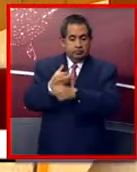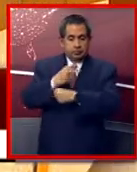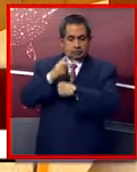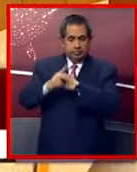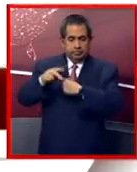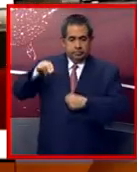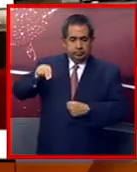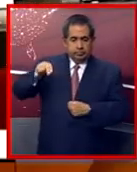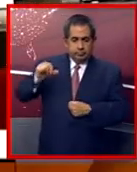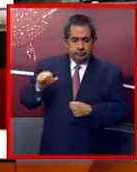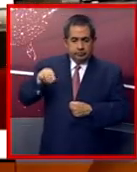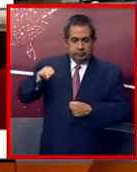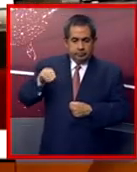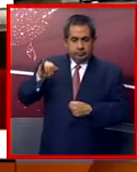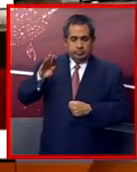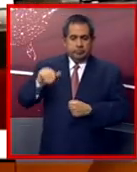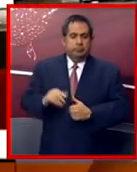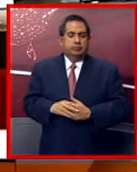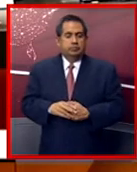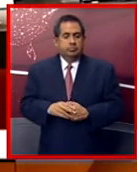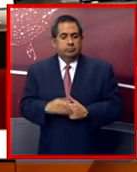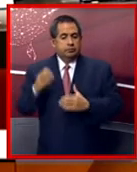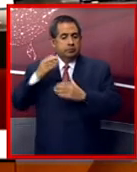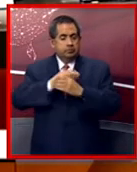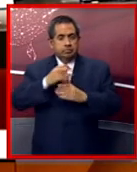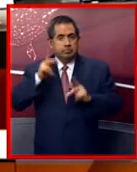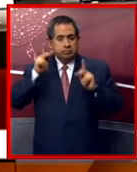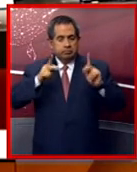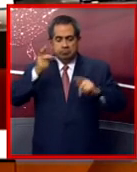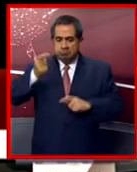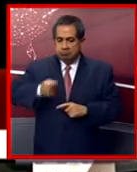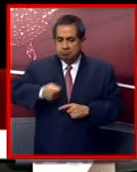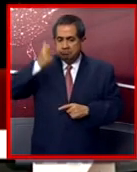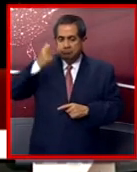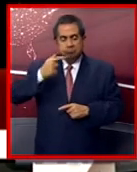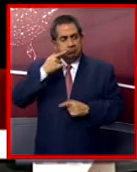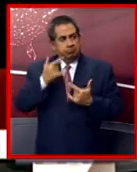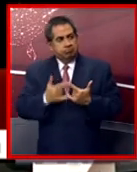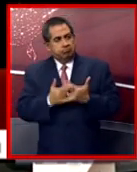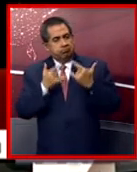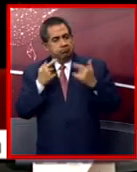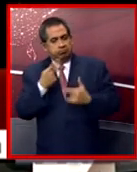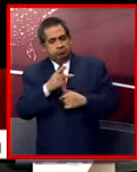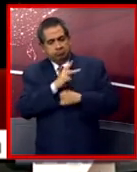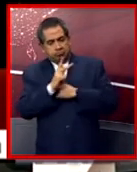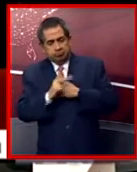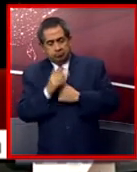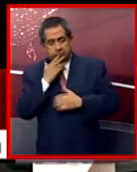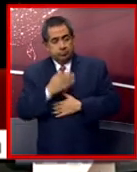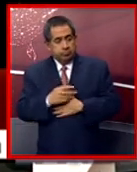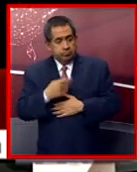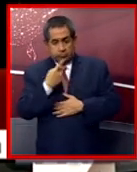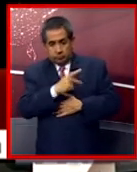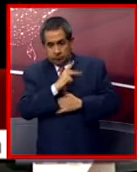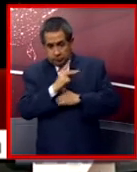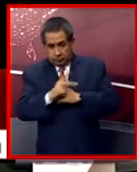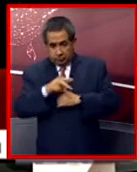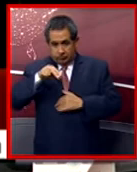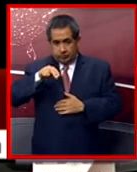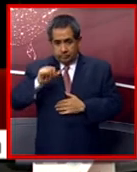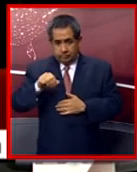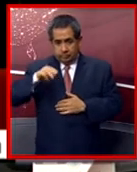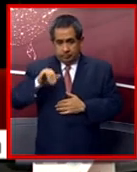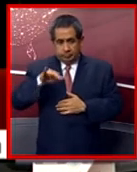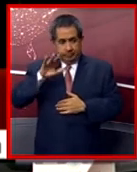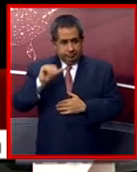Namibia. Su visita también es significativo por lo que representa la historia de su país. Namibia es una de las naciones